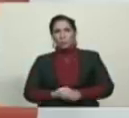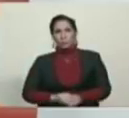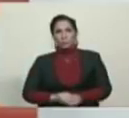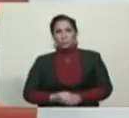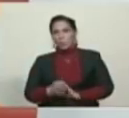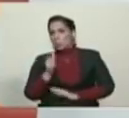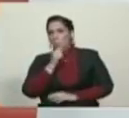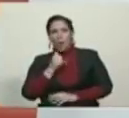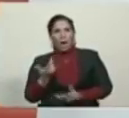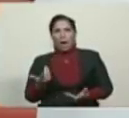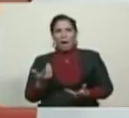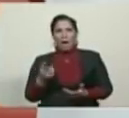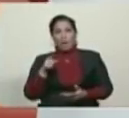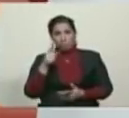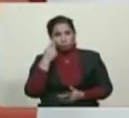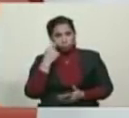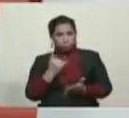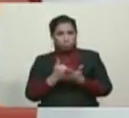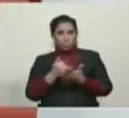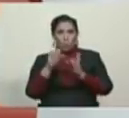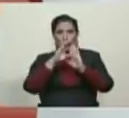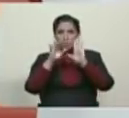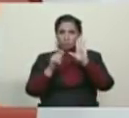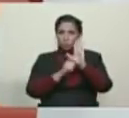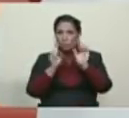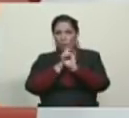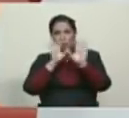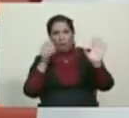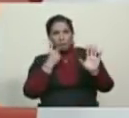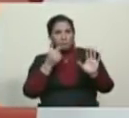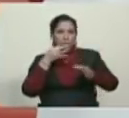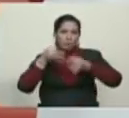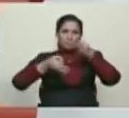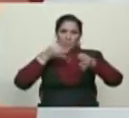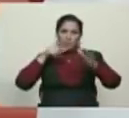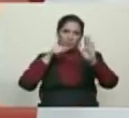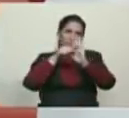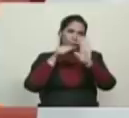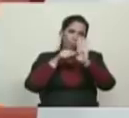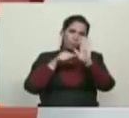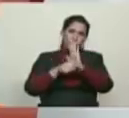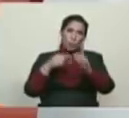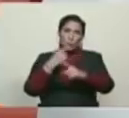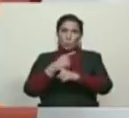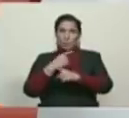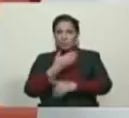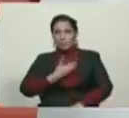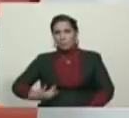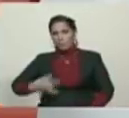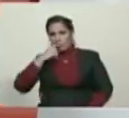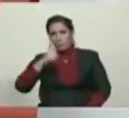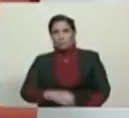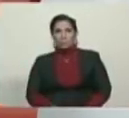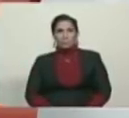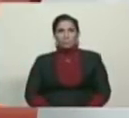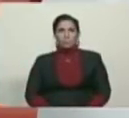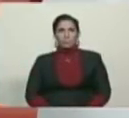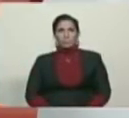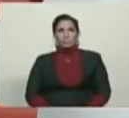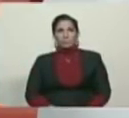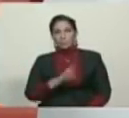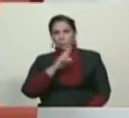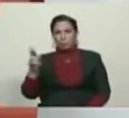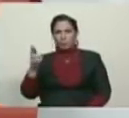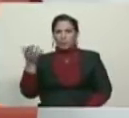es competencia. Mire, es que la Constitución es muy clara en las competencias del presidente de la República. Las